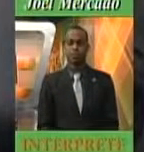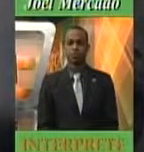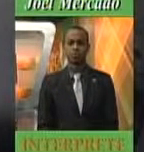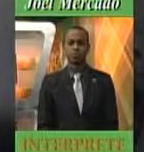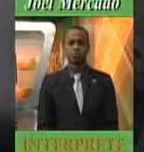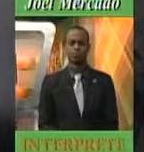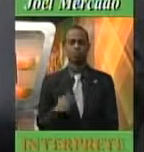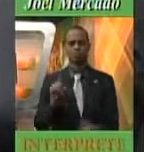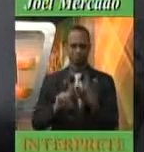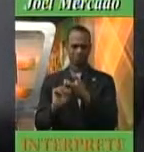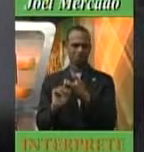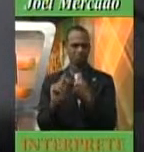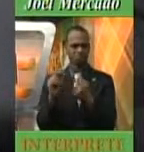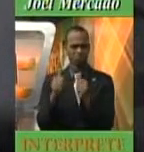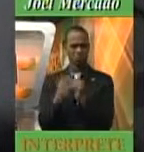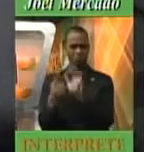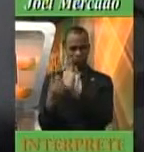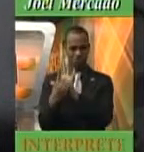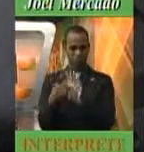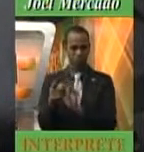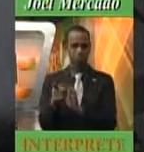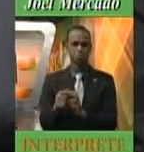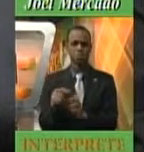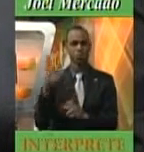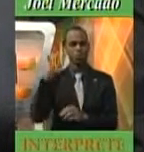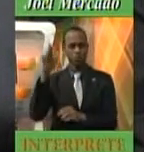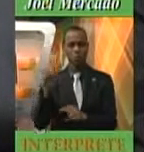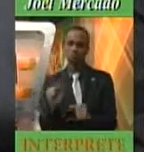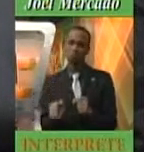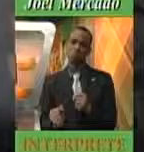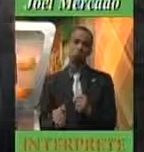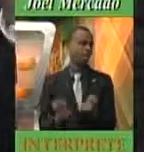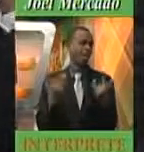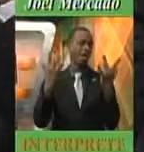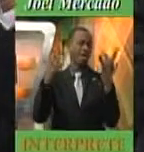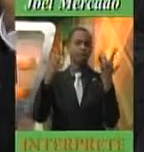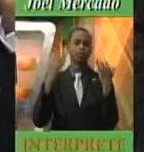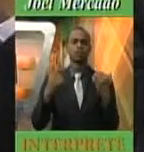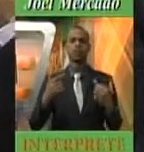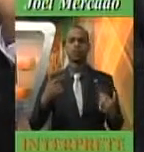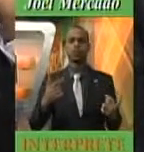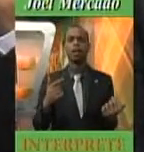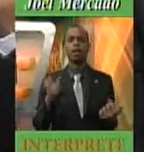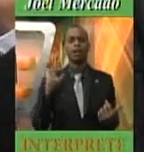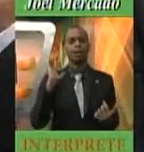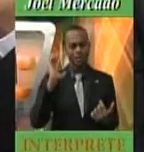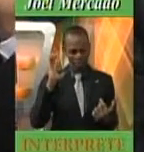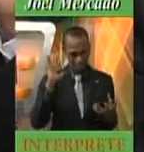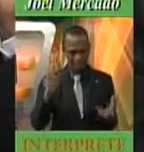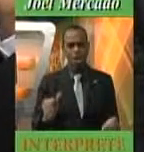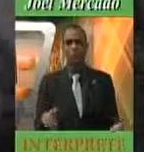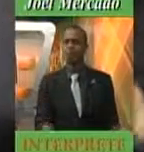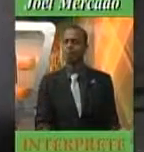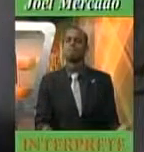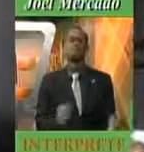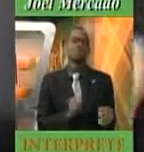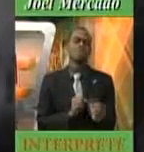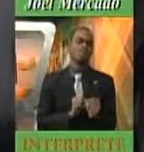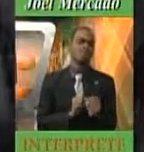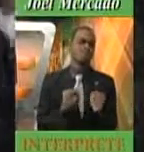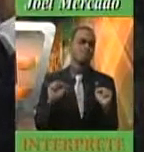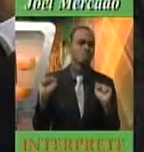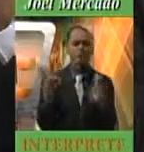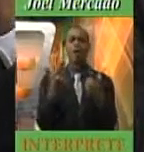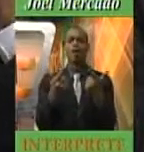un amigo con discapacidad, te van a desbordar. Digo, eso es lo que queremos, que nos desborde, que